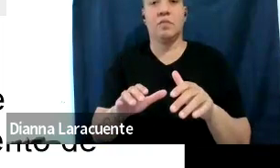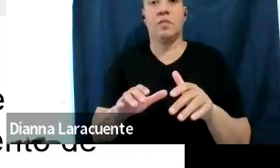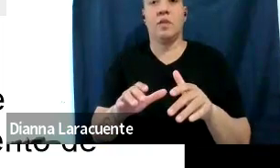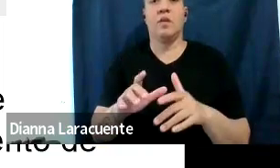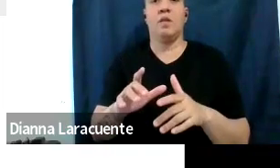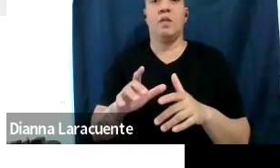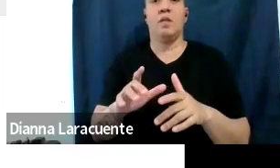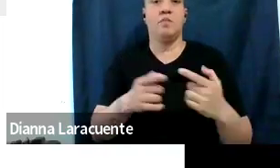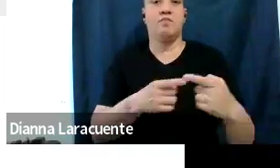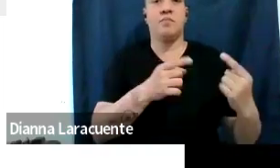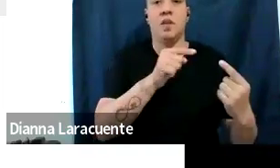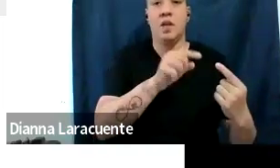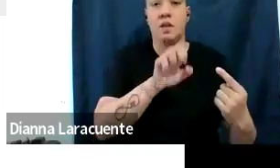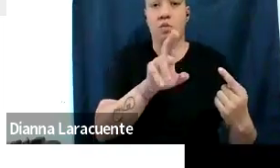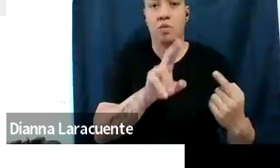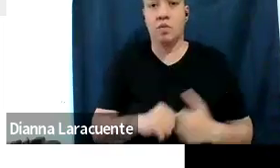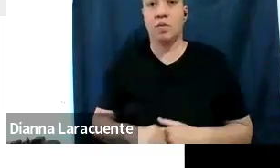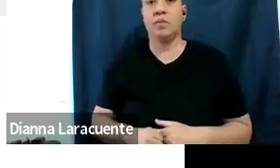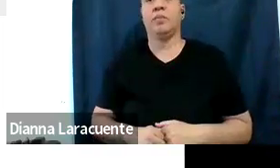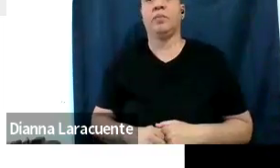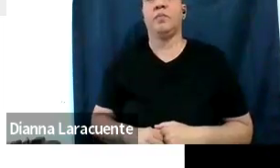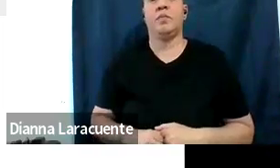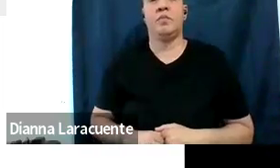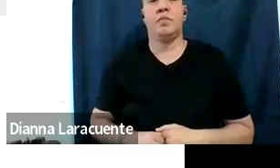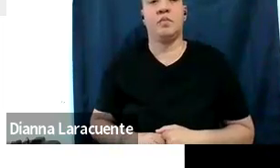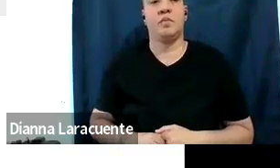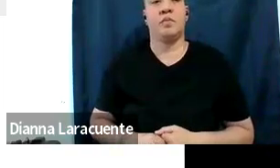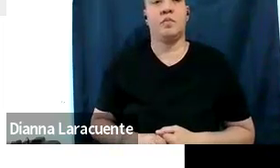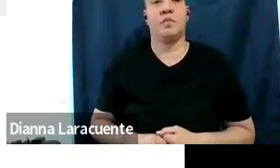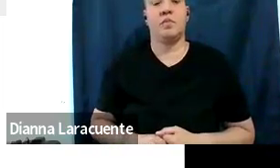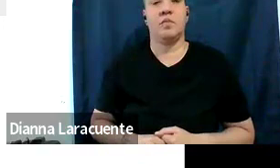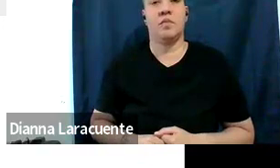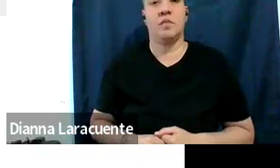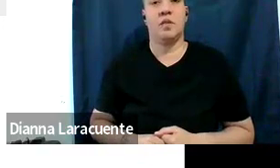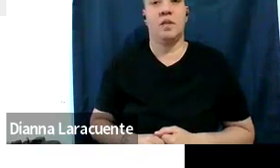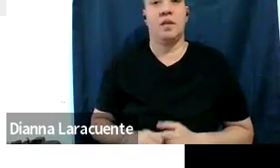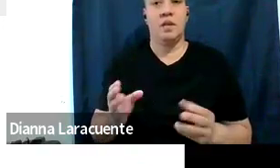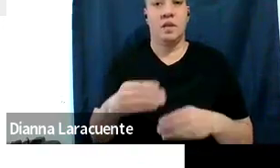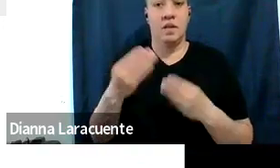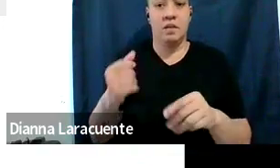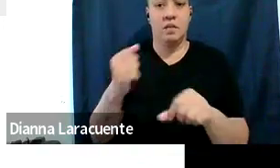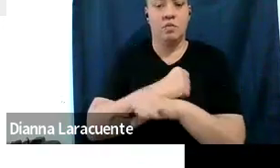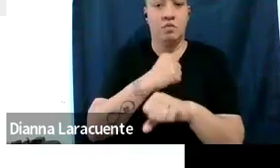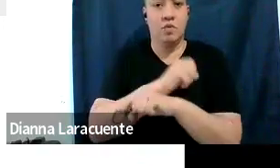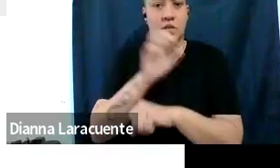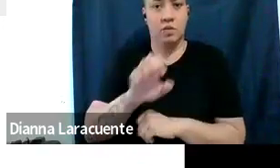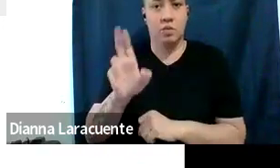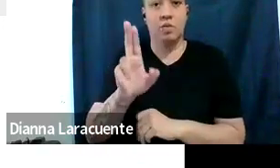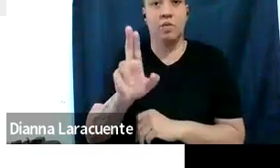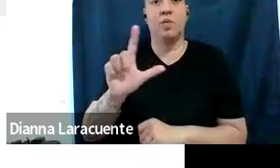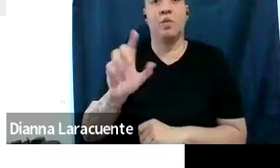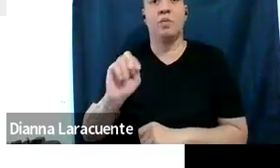Estados Unidos. El que se hizo entonces, el que le dio la pelea a Estados Unidos fue Muñoz